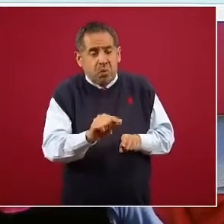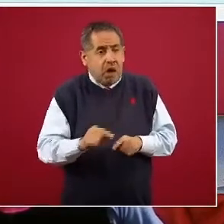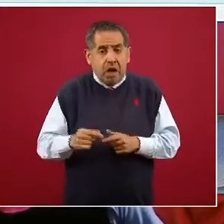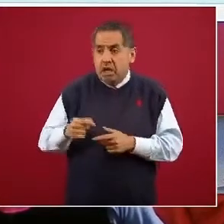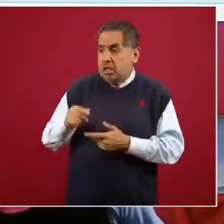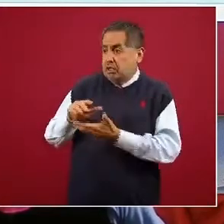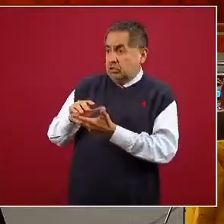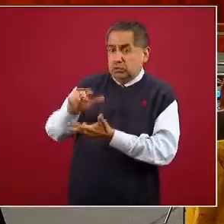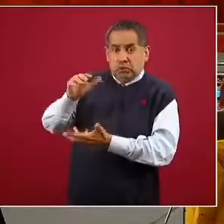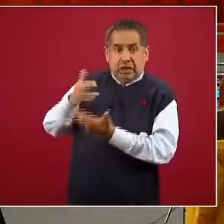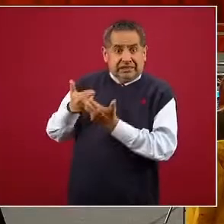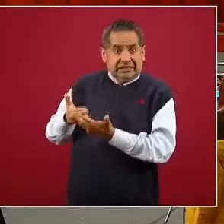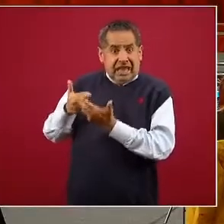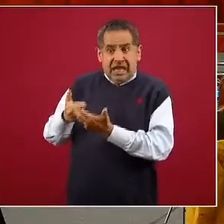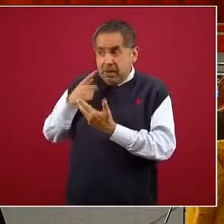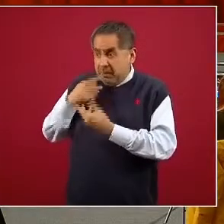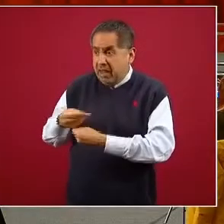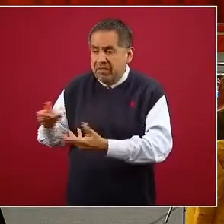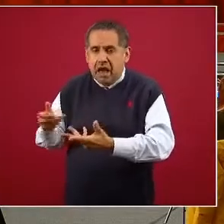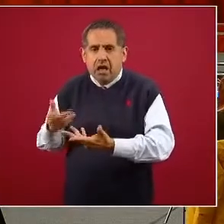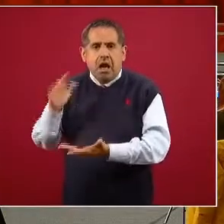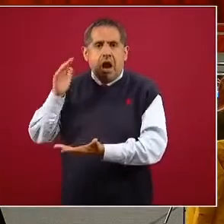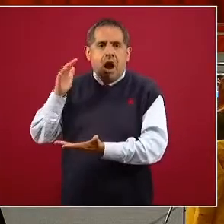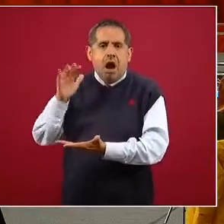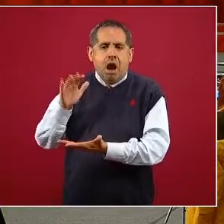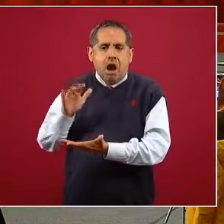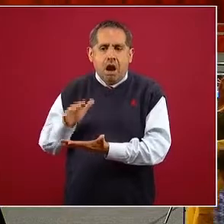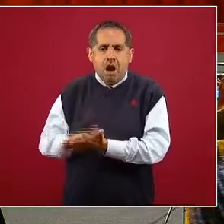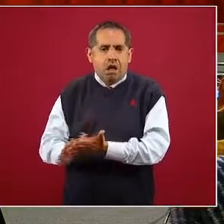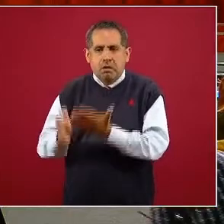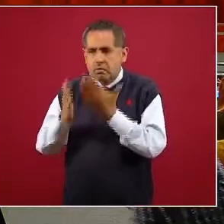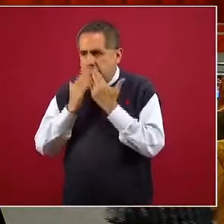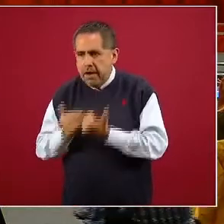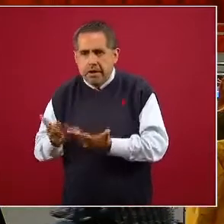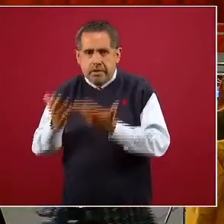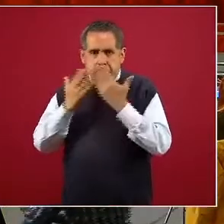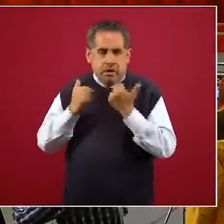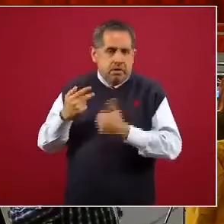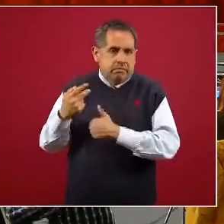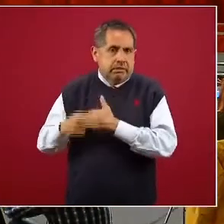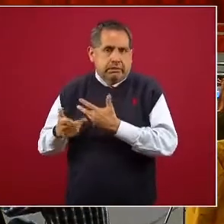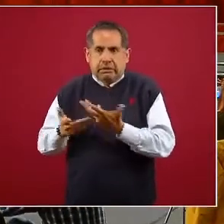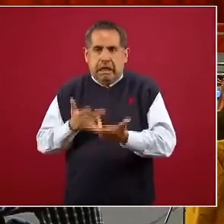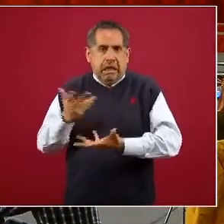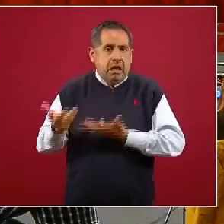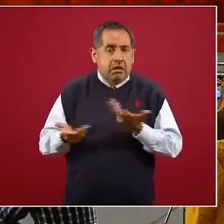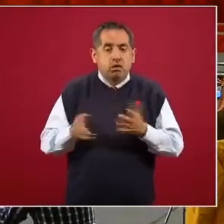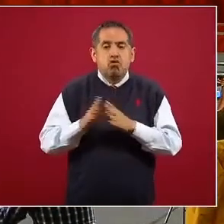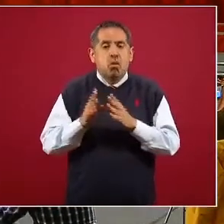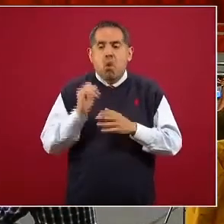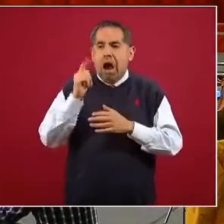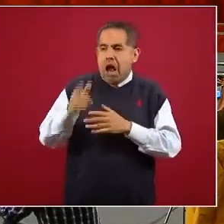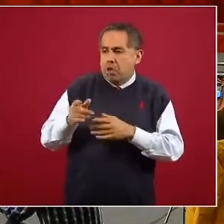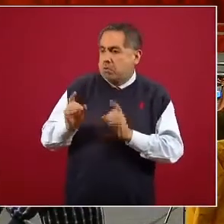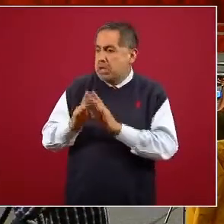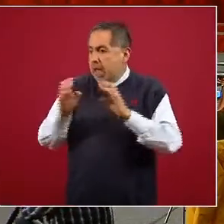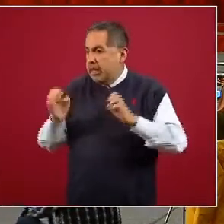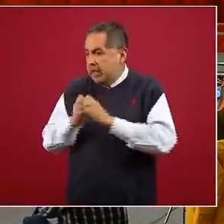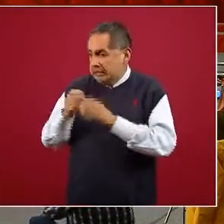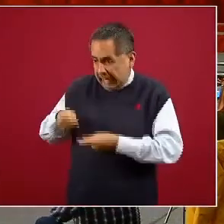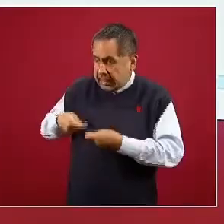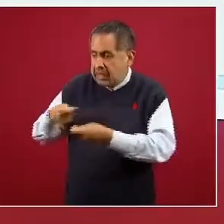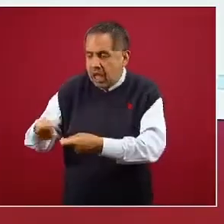suministro suficiente y seguro de sangre se vería en peligro. ¿Peligro por qué? Porque no podríamos responder a las